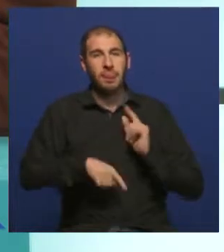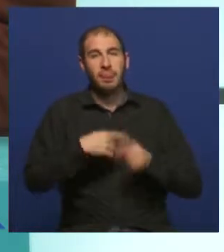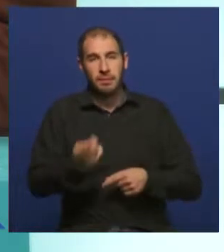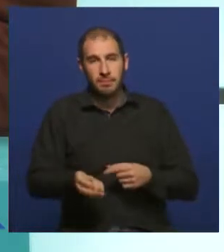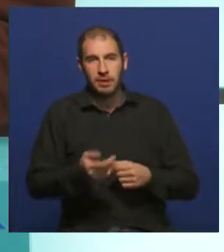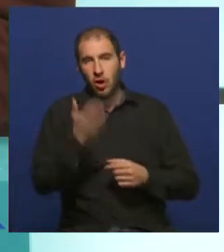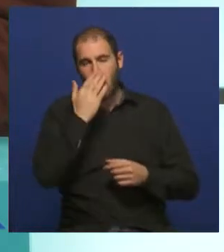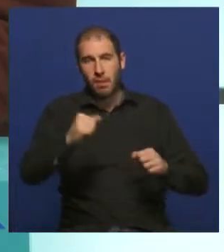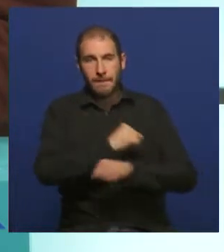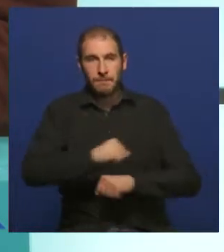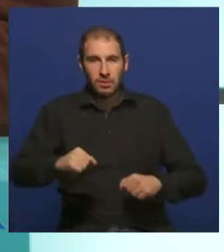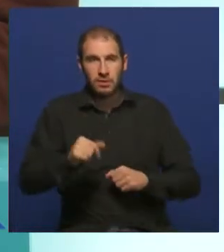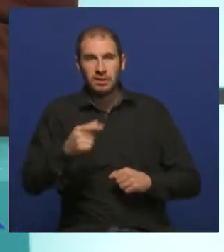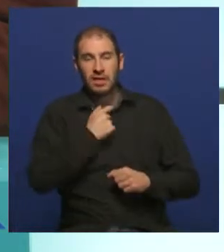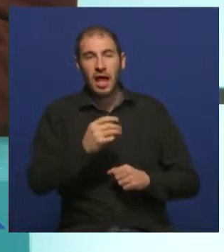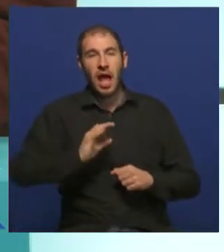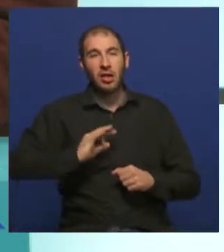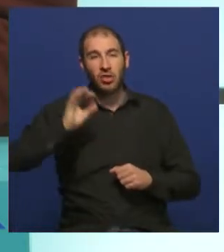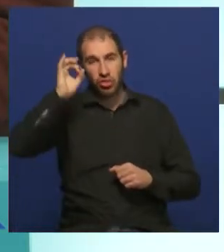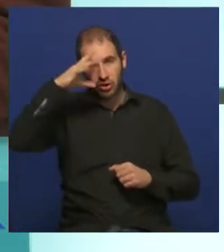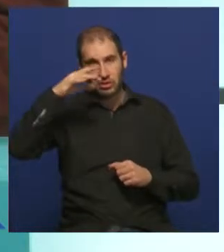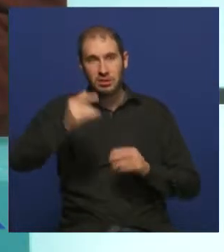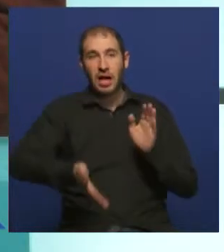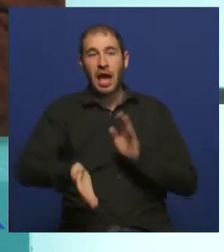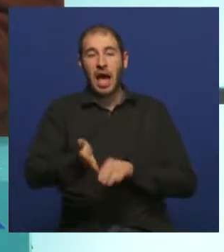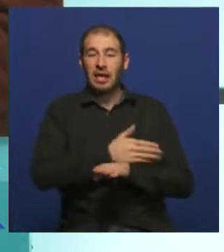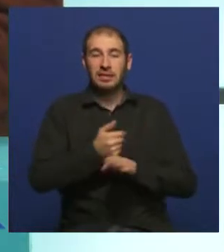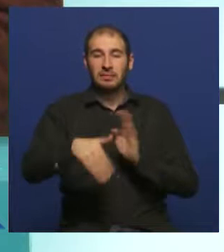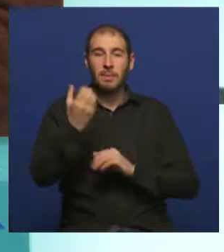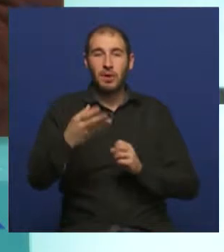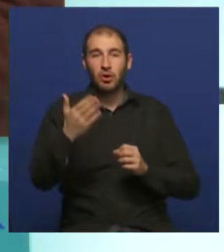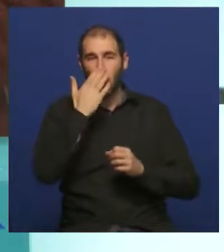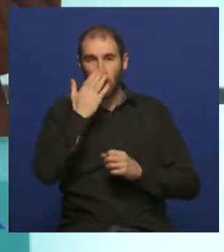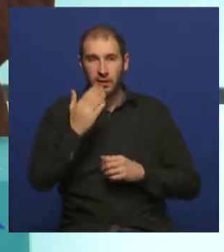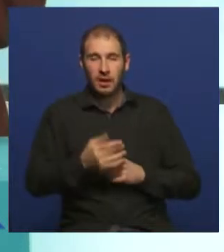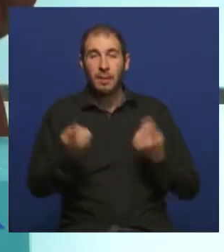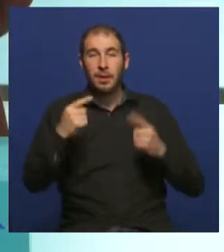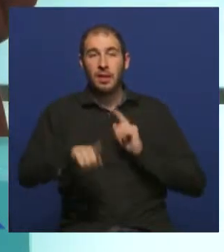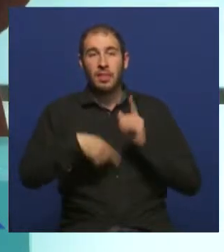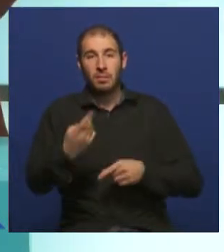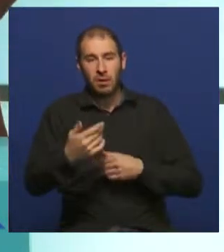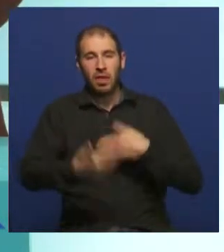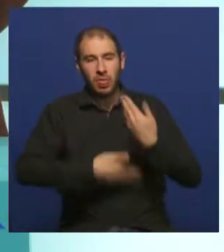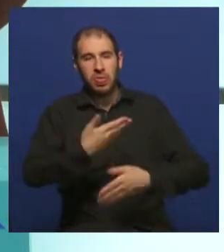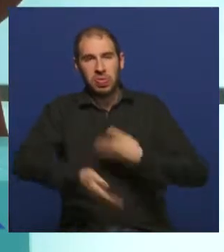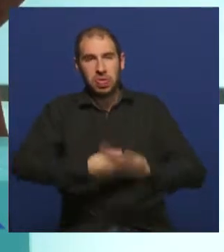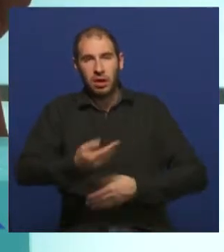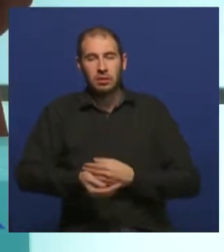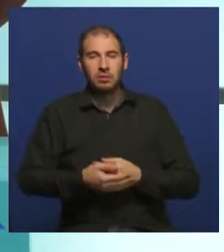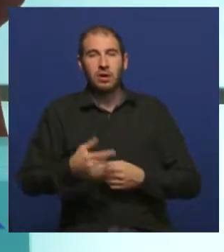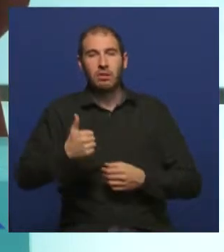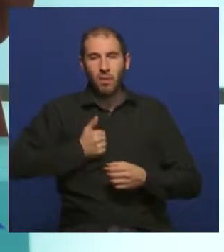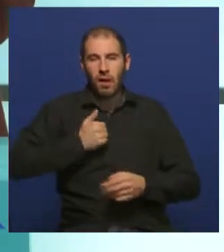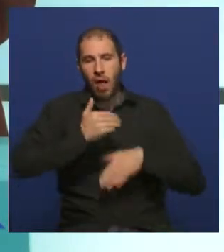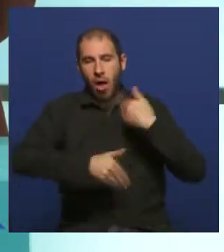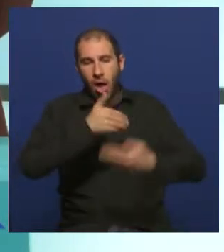el Cordobazo, él se quería quedar 12 años, se tiene que ir antes por el Cordobazo, claro, pero después viene una sucesión de golpes dentro